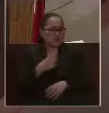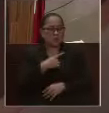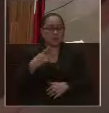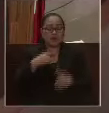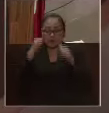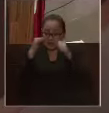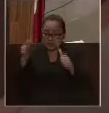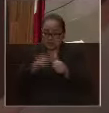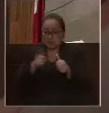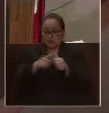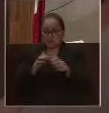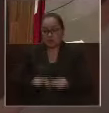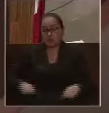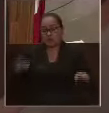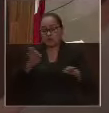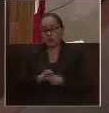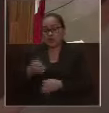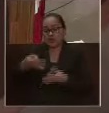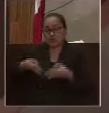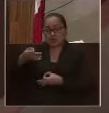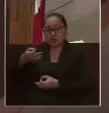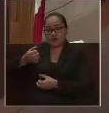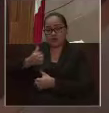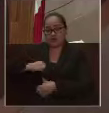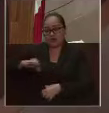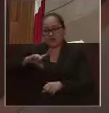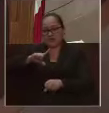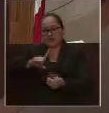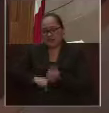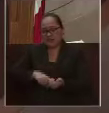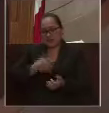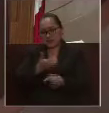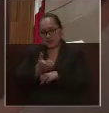atender la autoridad local. A mí me parece un proyecto relevante